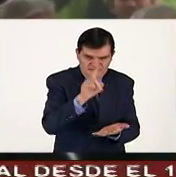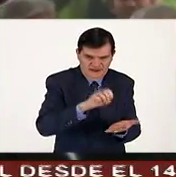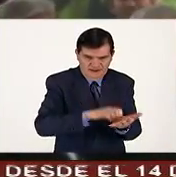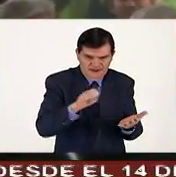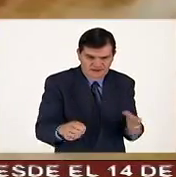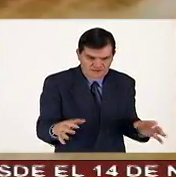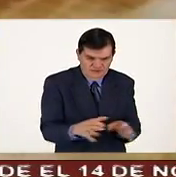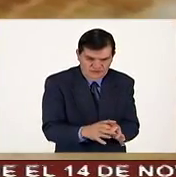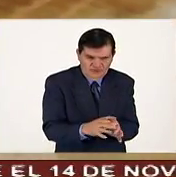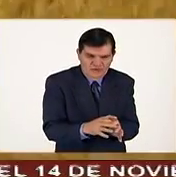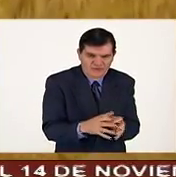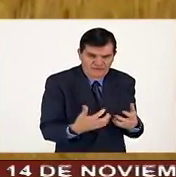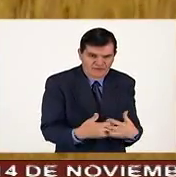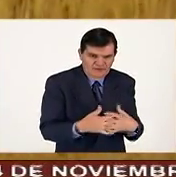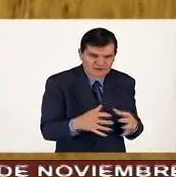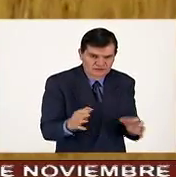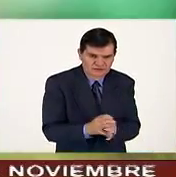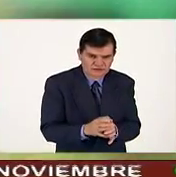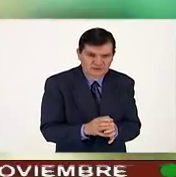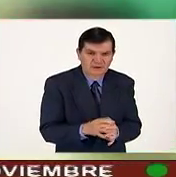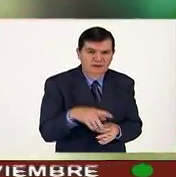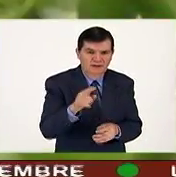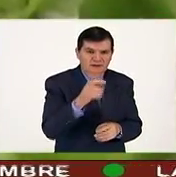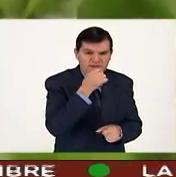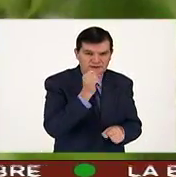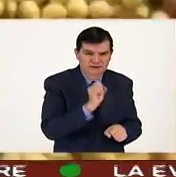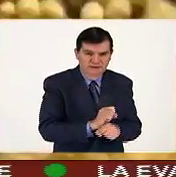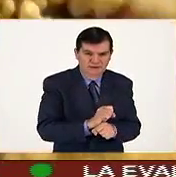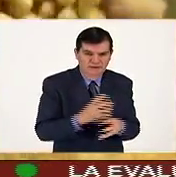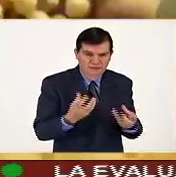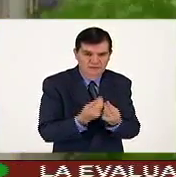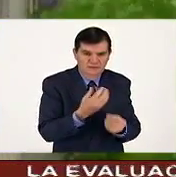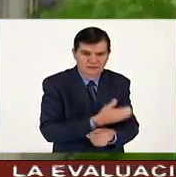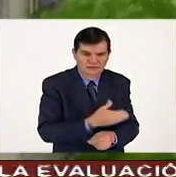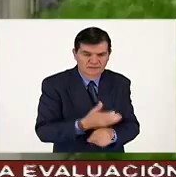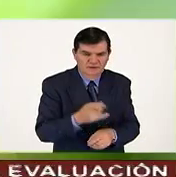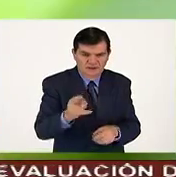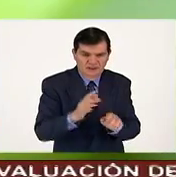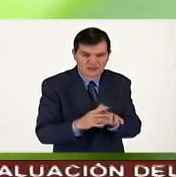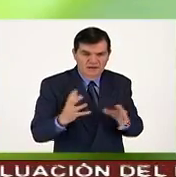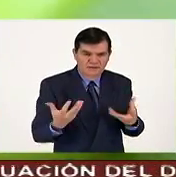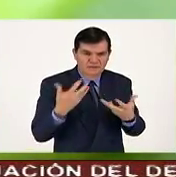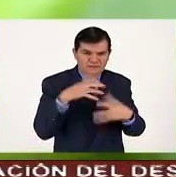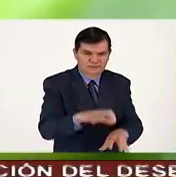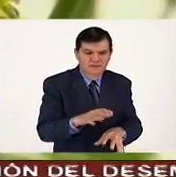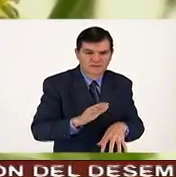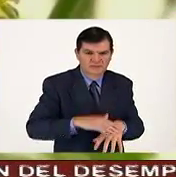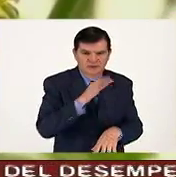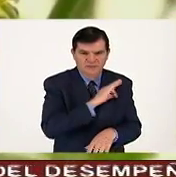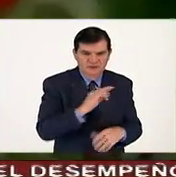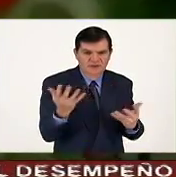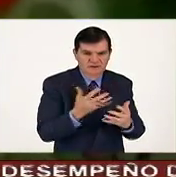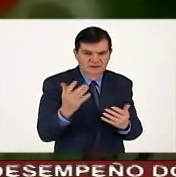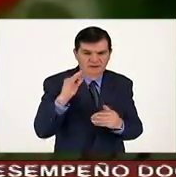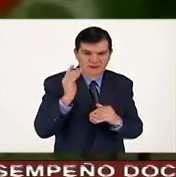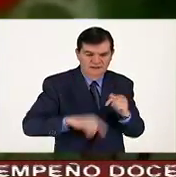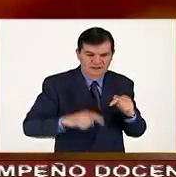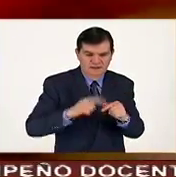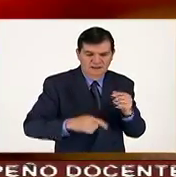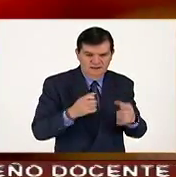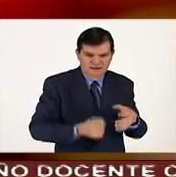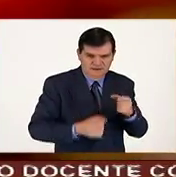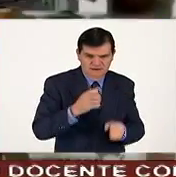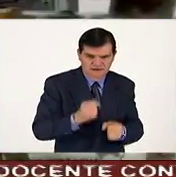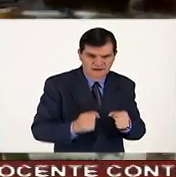son pequeños productores. Y la Secretaría los acompaña con inversiones para poder deshidratar la leche, por